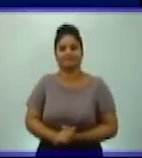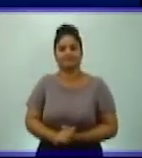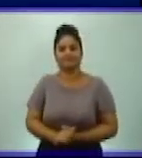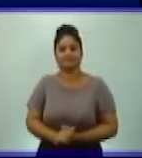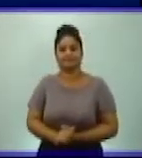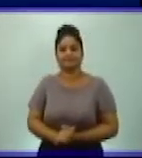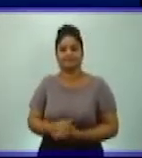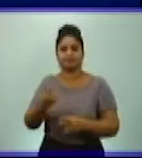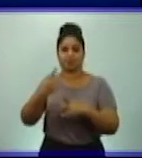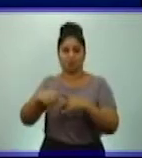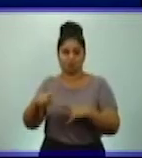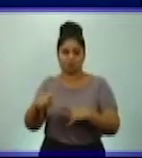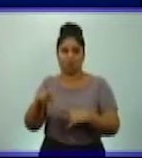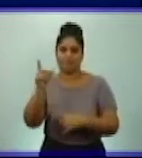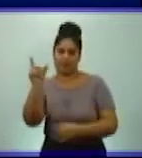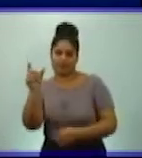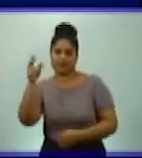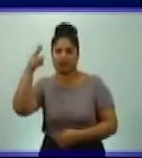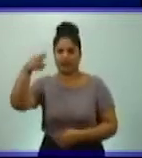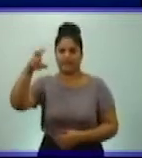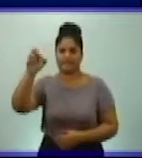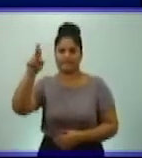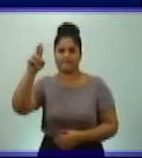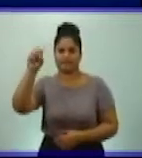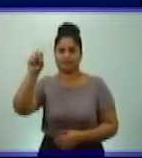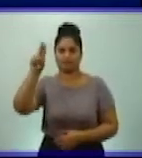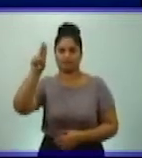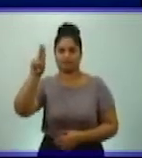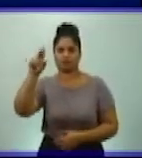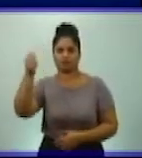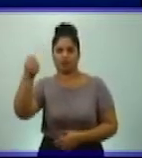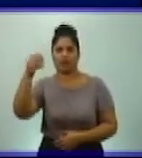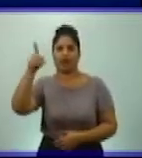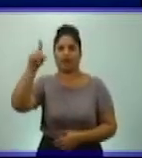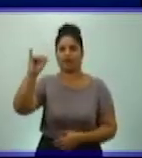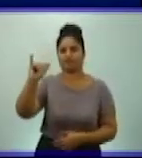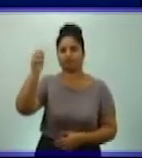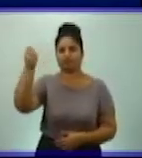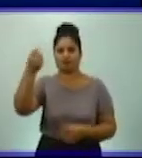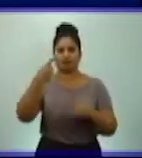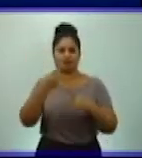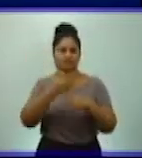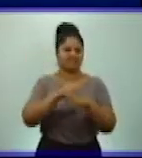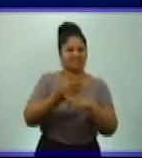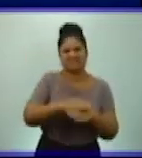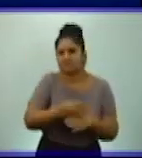establece cierta red de palabras con el vocablo retórica que le da título al poema.